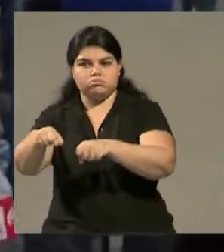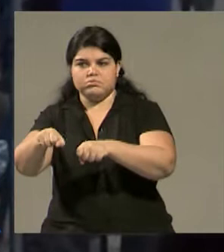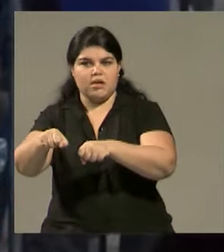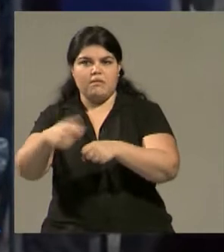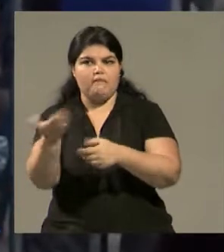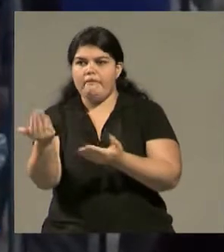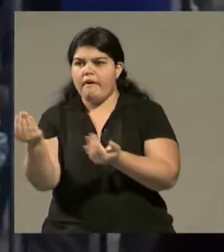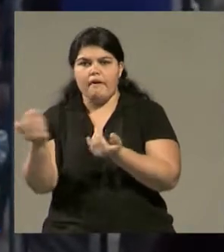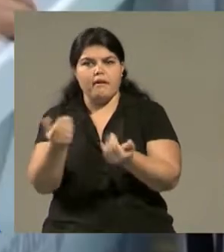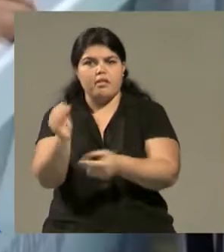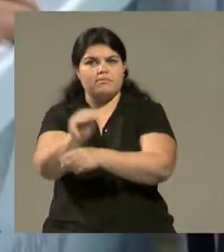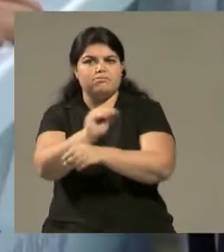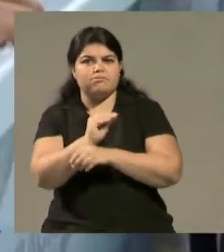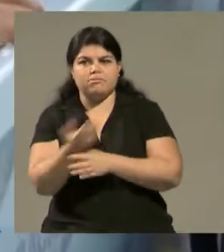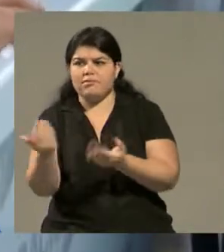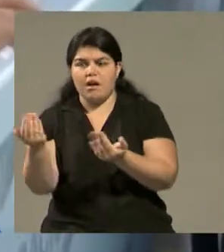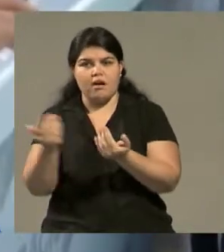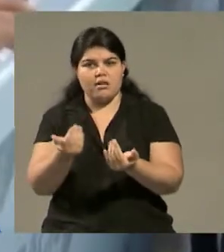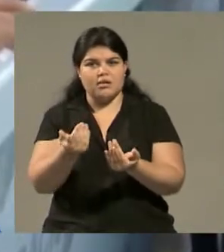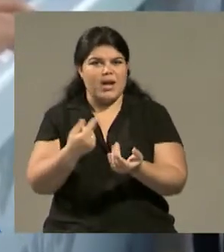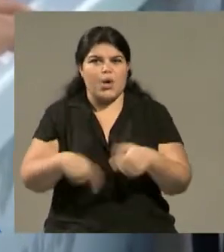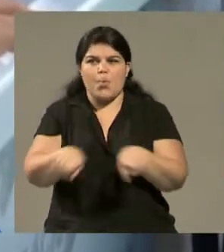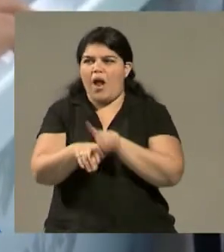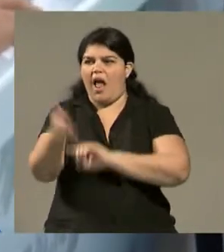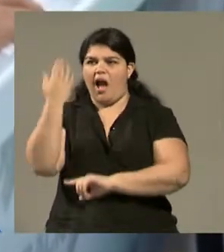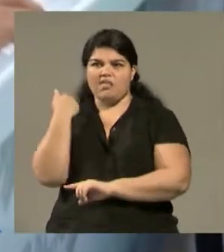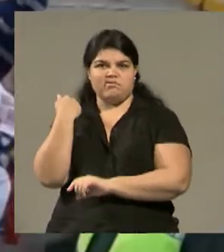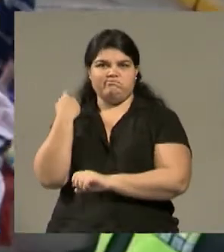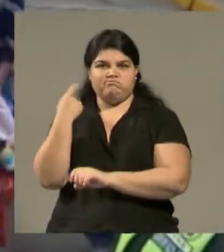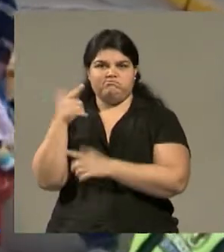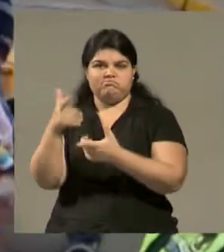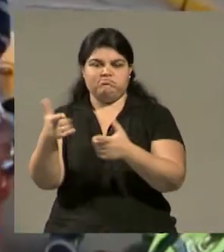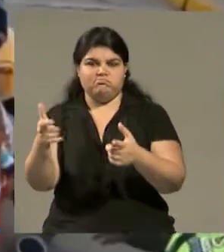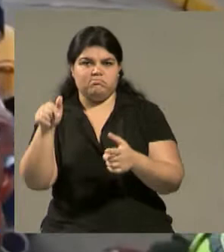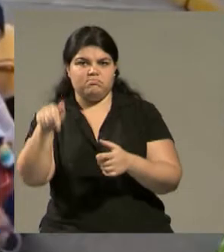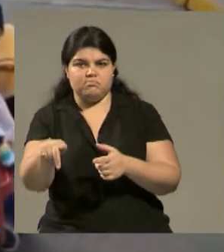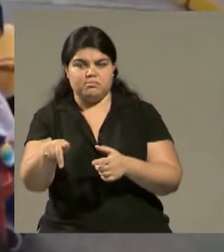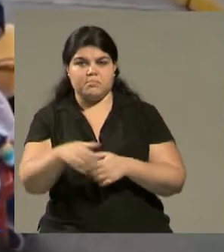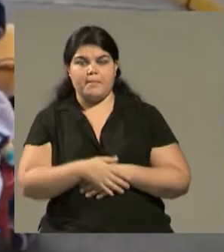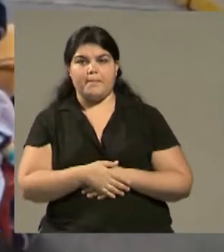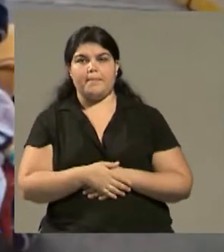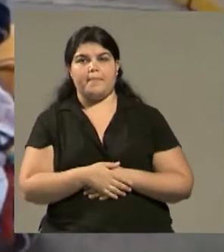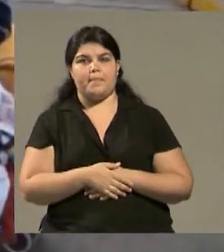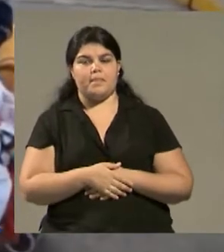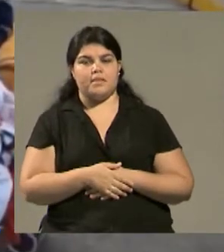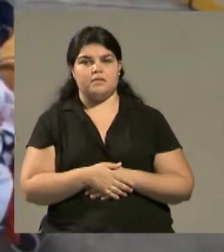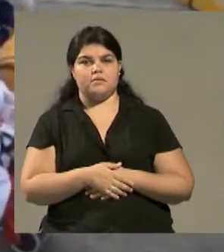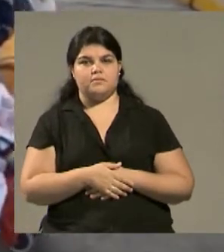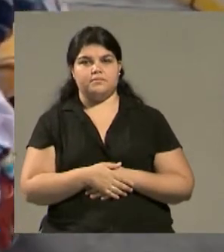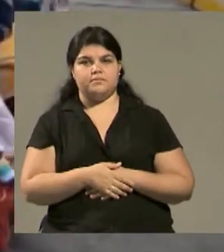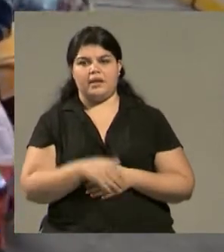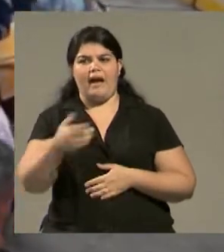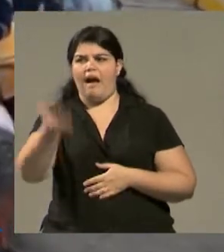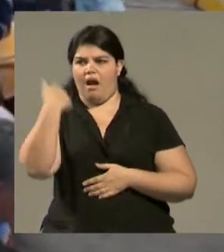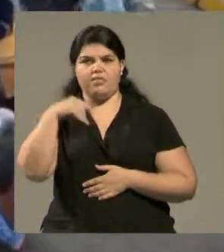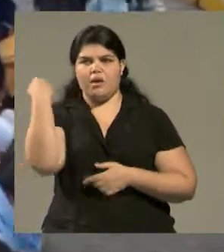los anaqueles como anteriormente, pues se apreciaban, donde se habían cualquier cantidad de productos, había